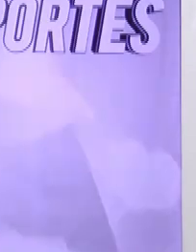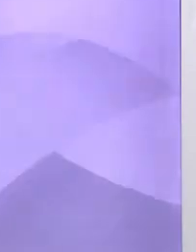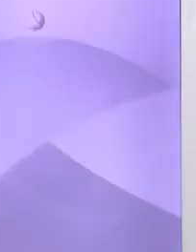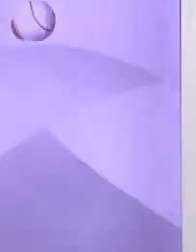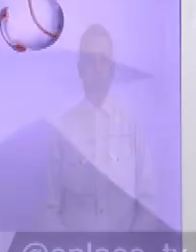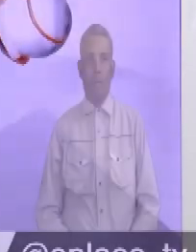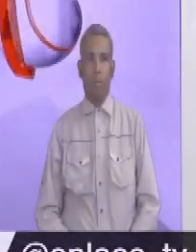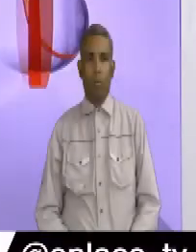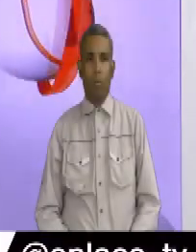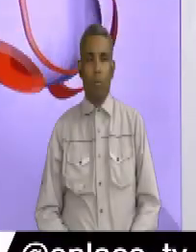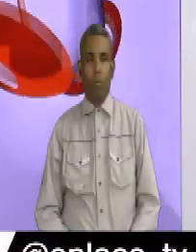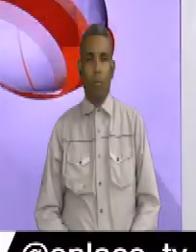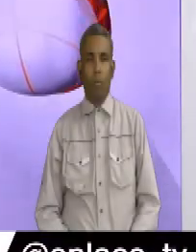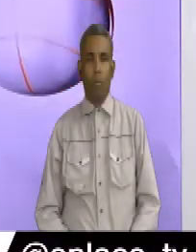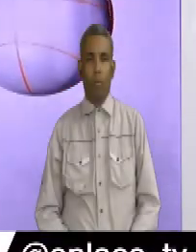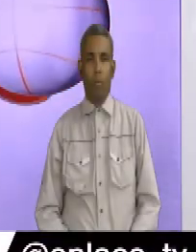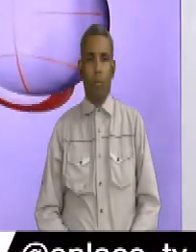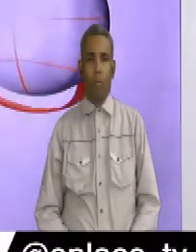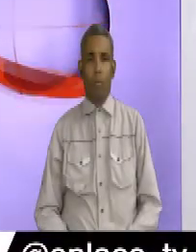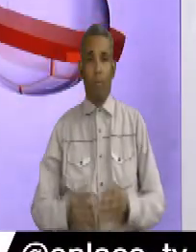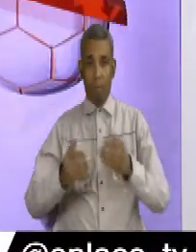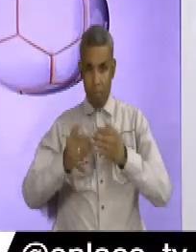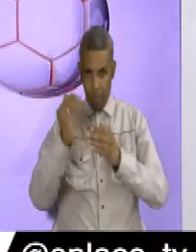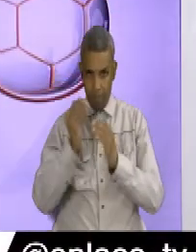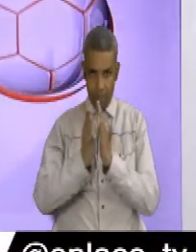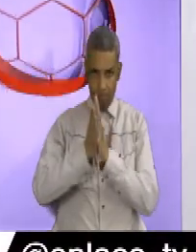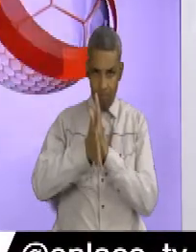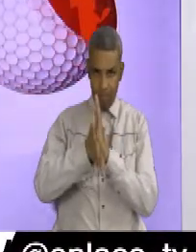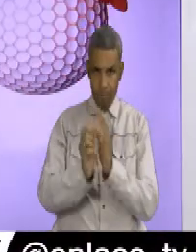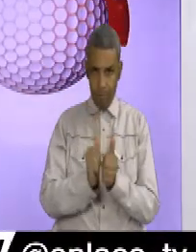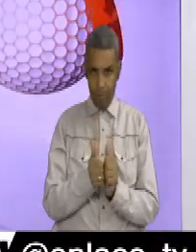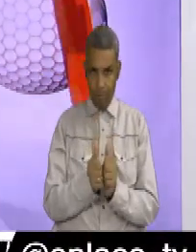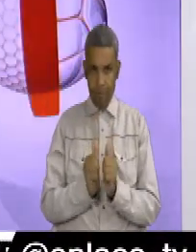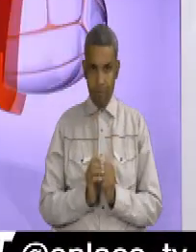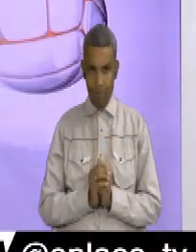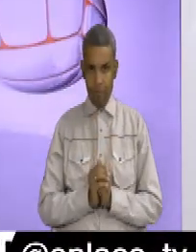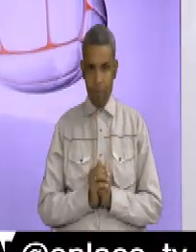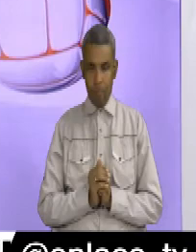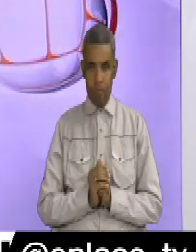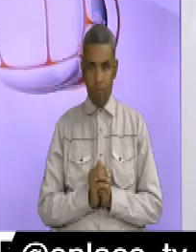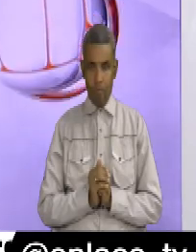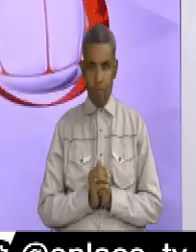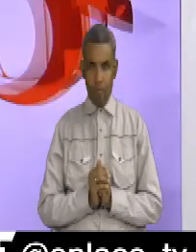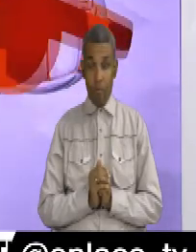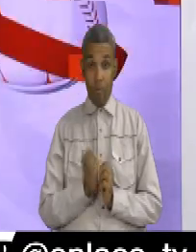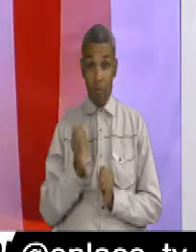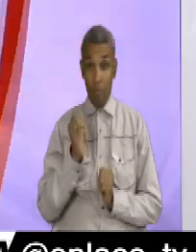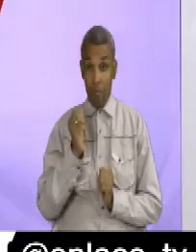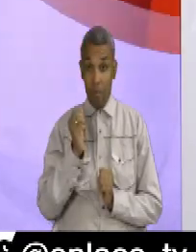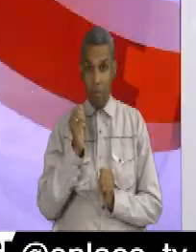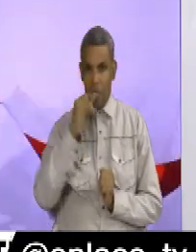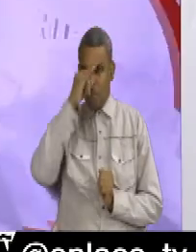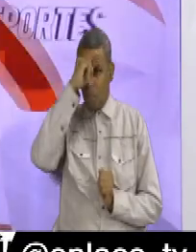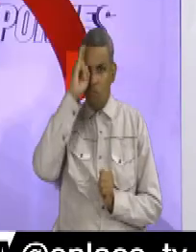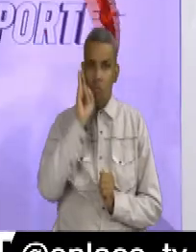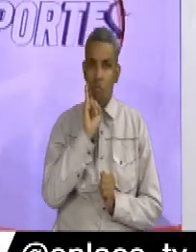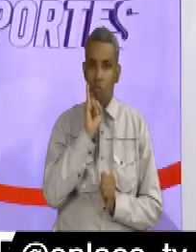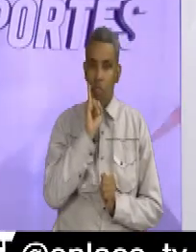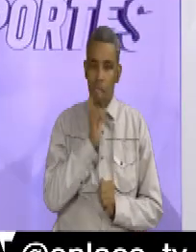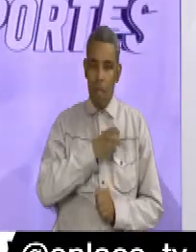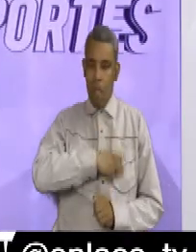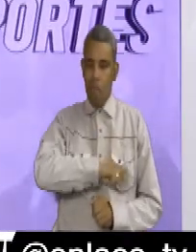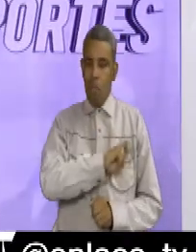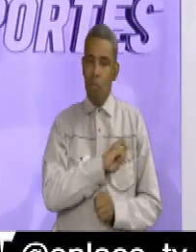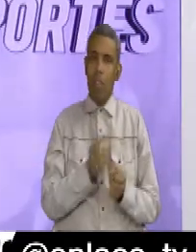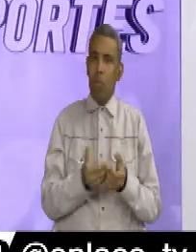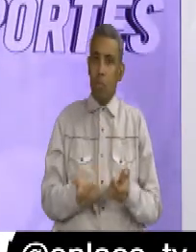Iniciamos este segmento con información deportiva y continuamos informándoles a ustedes acerca de lo que Ariel Quiseno hace desde España. Más